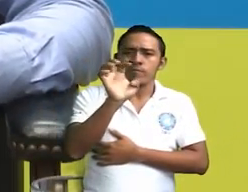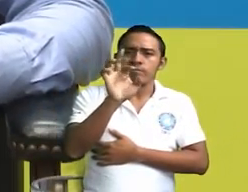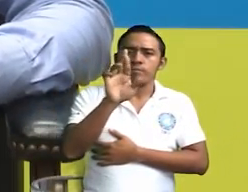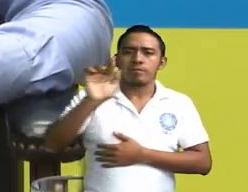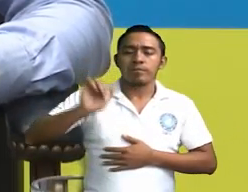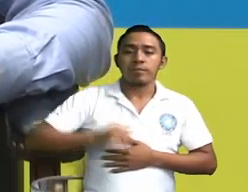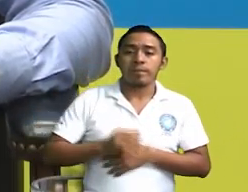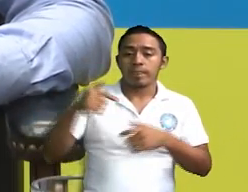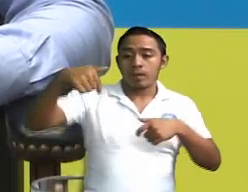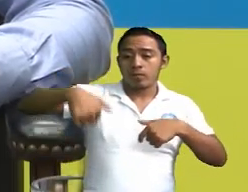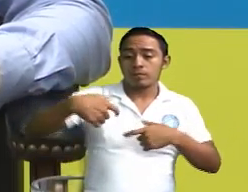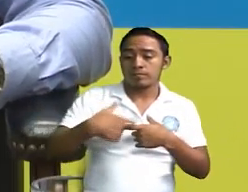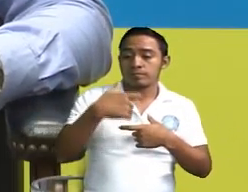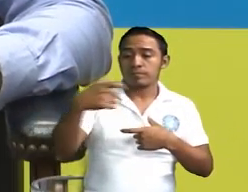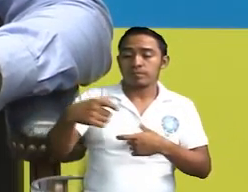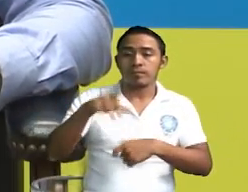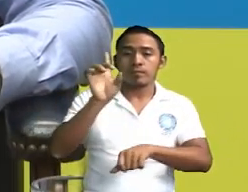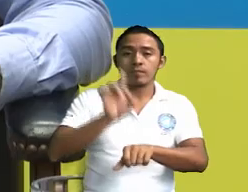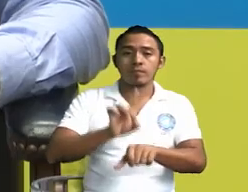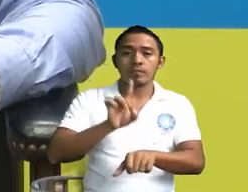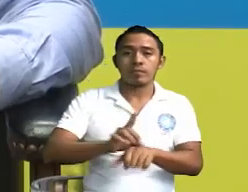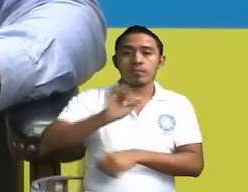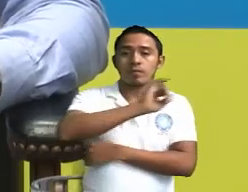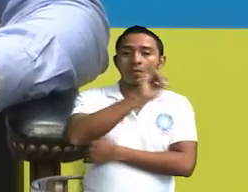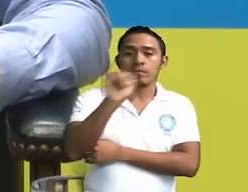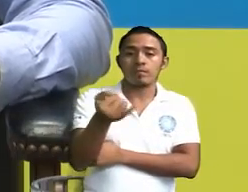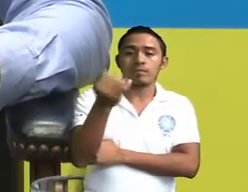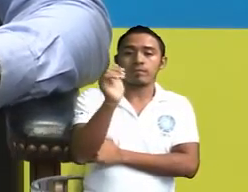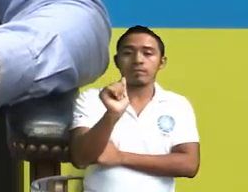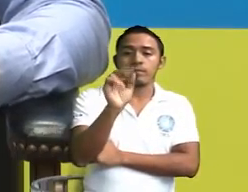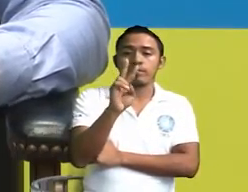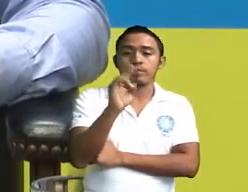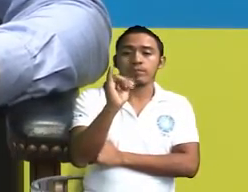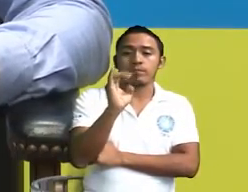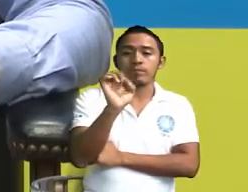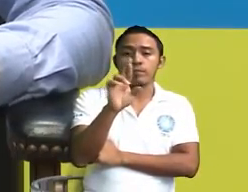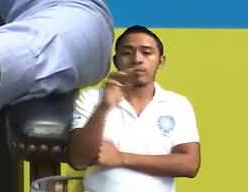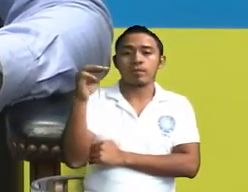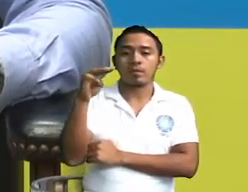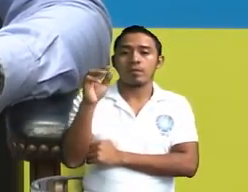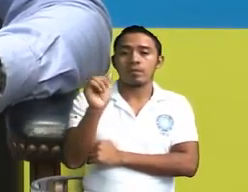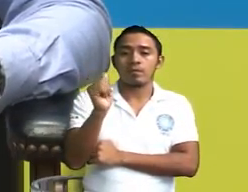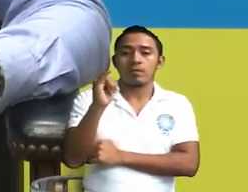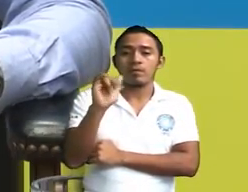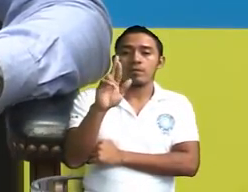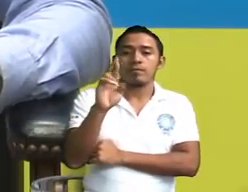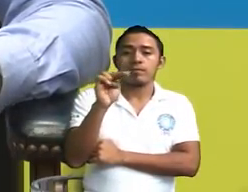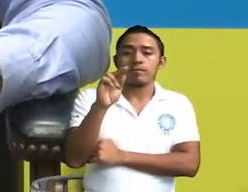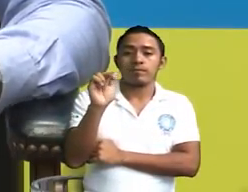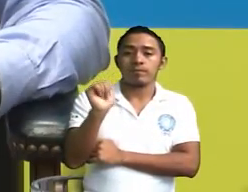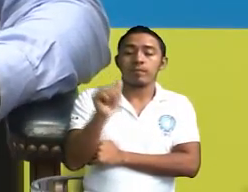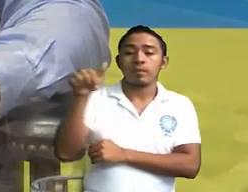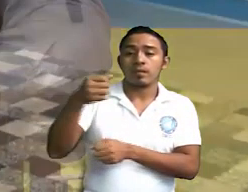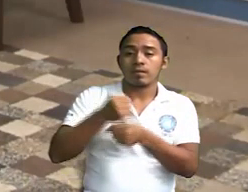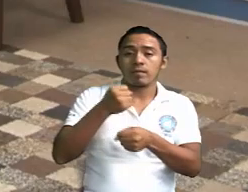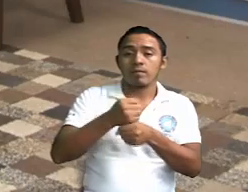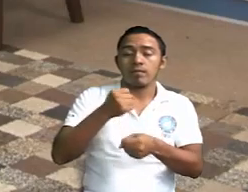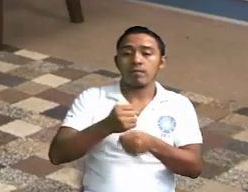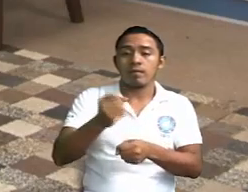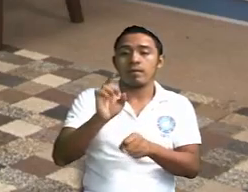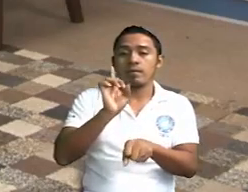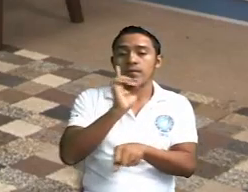hemos invitado al doctor Javier Mairena, quien es ortopedista del Hospital Alemán Nicaragüense. Bienvenido, doctor.